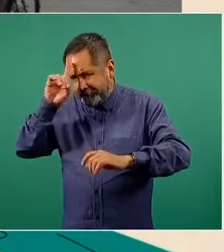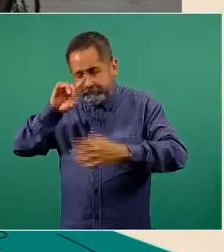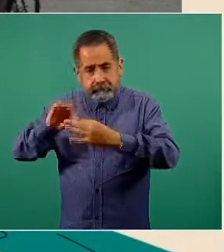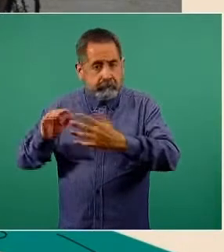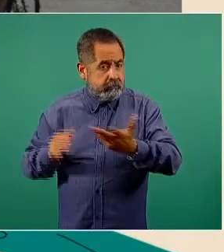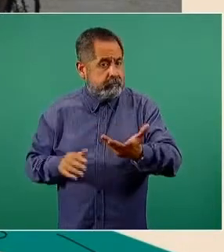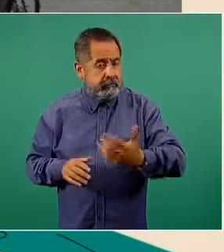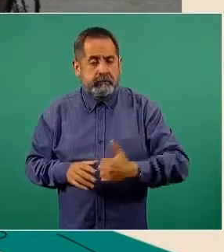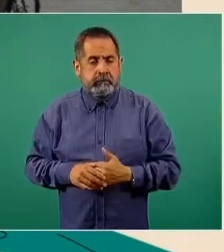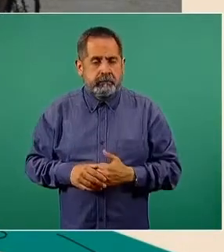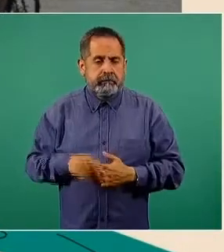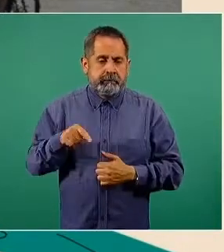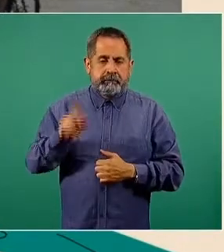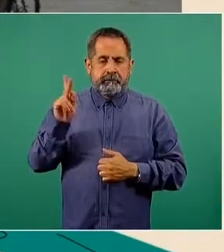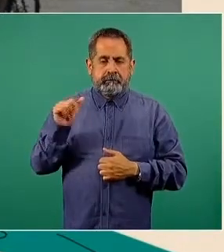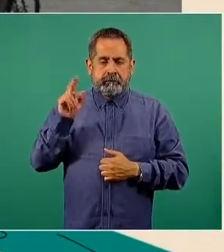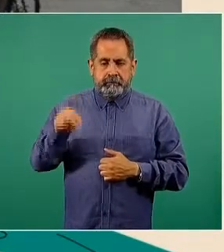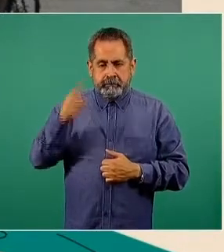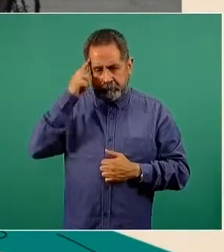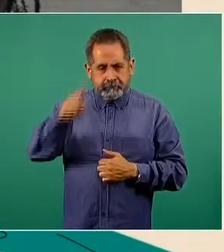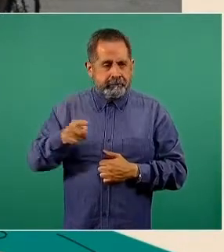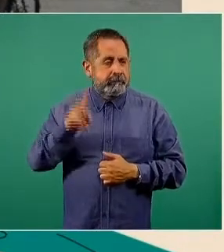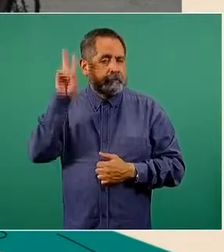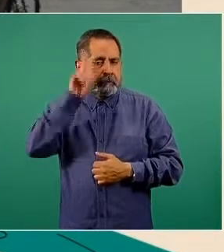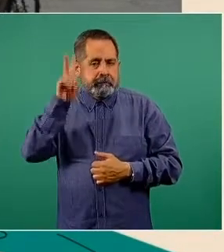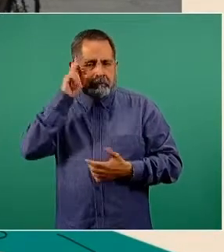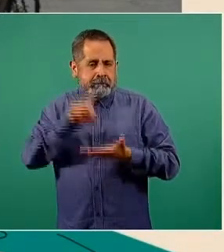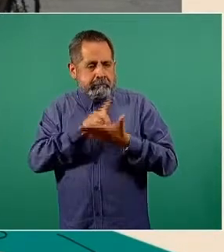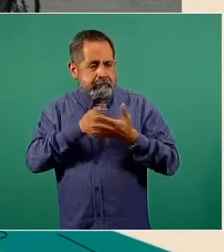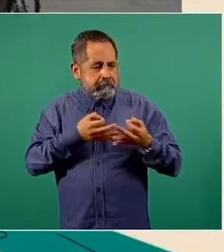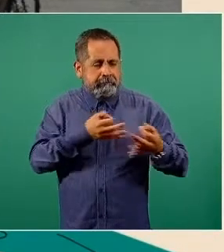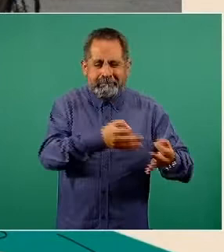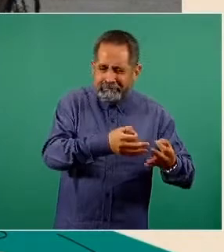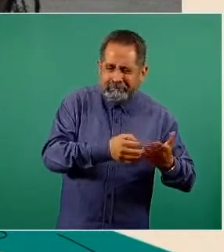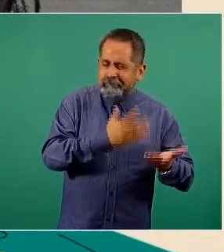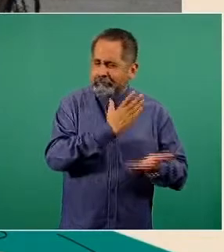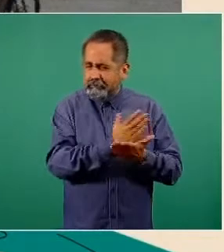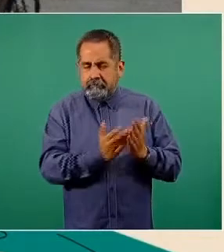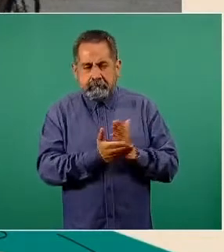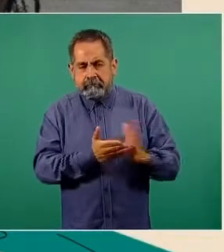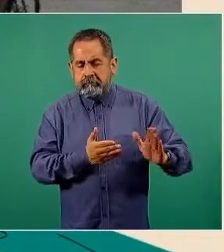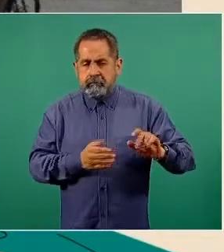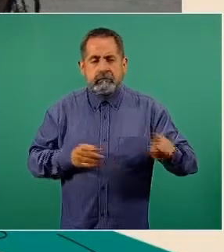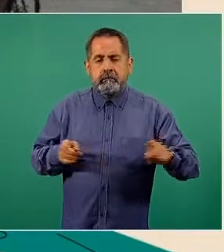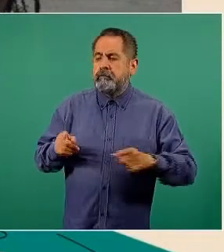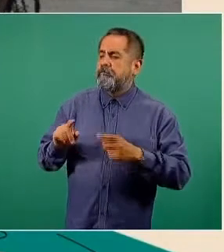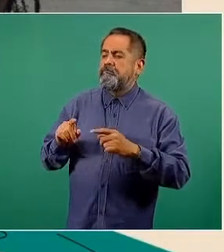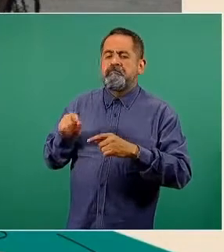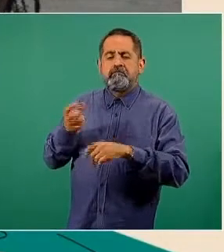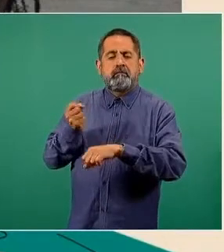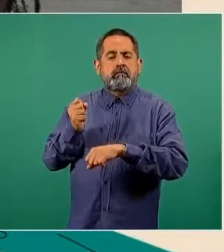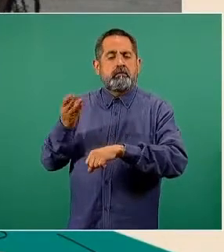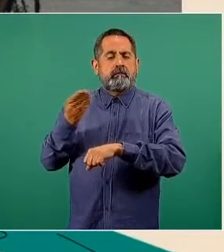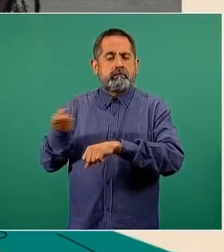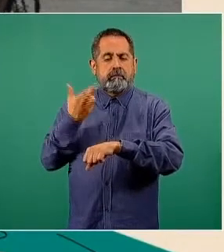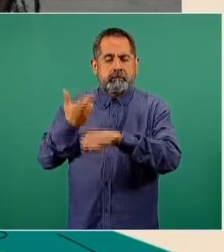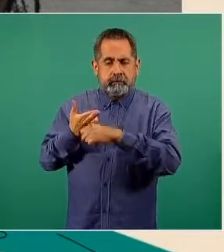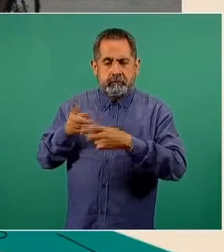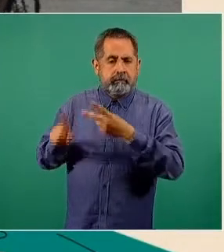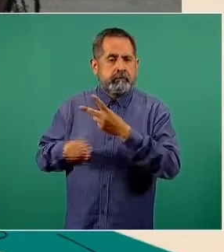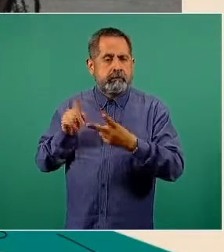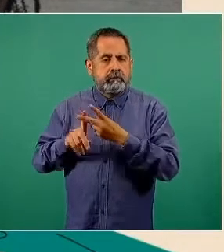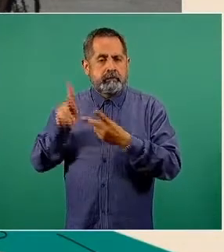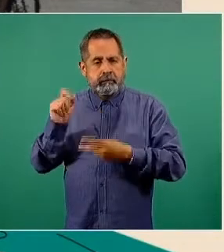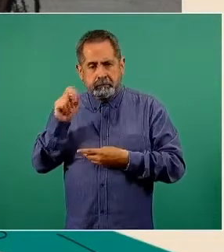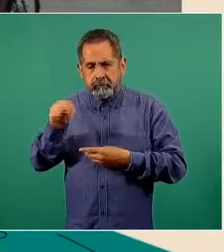ese sentido, la Estrategia Nacional para la Prevención de Adicciones, la coordinación de la Subsecretaría de Prevención y Promoción a la Salud, de la